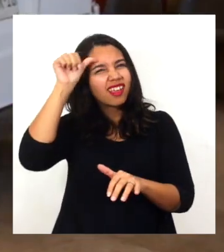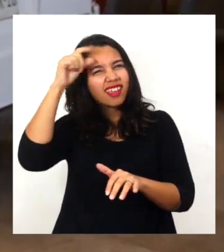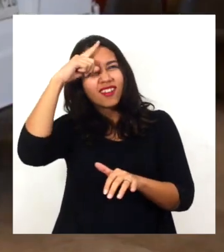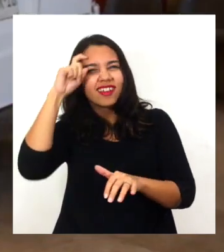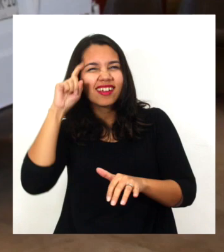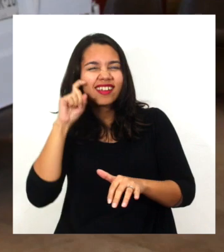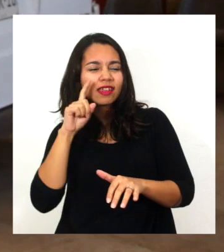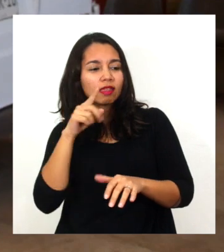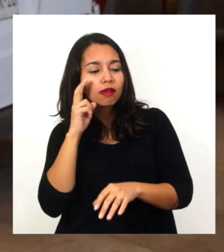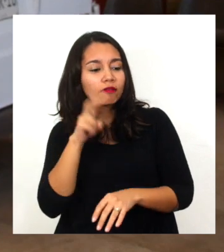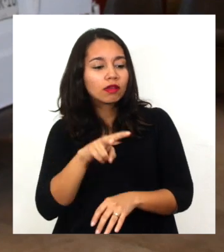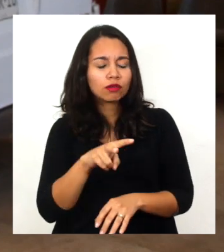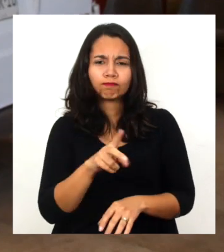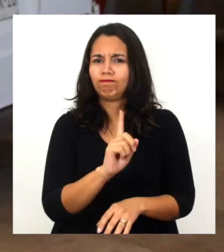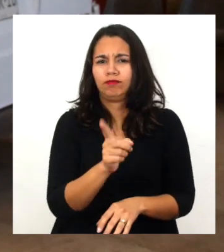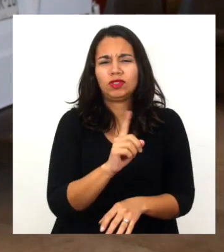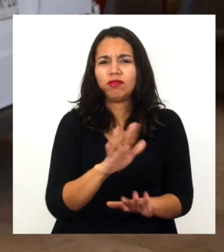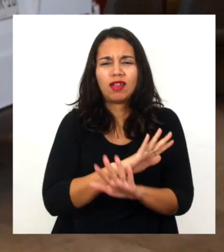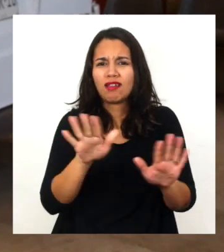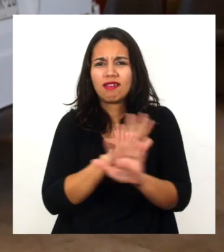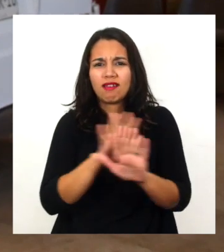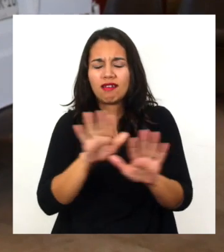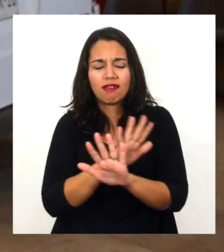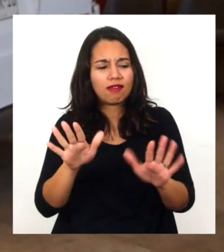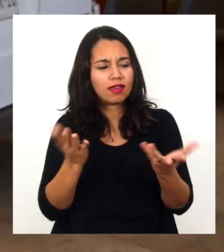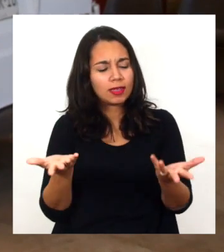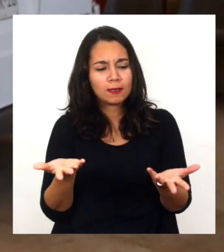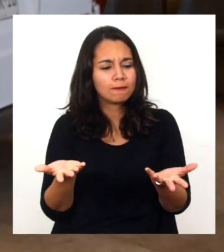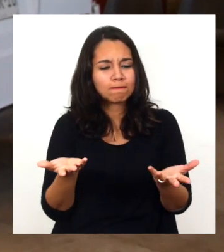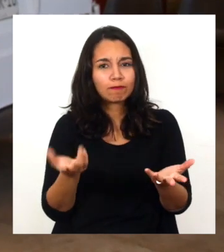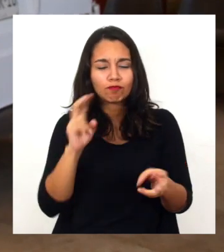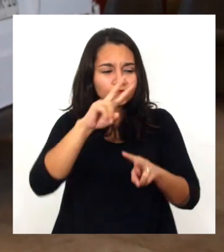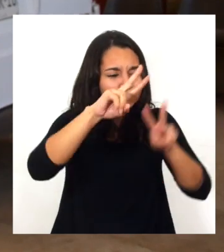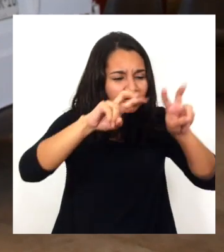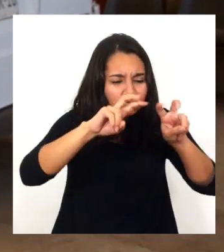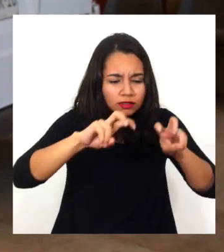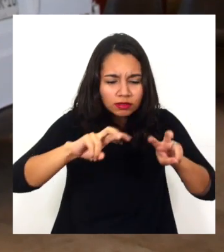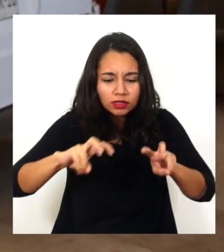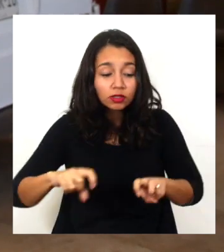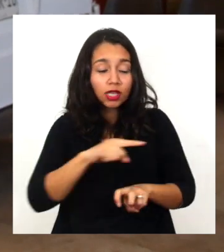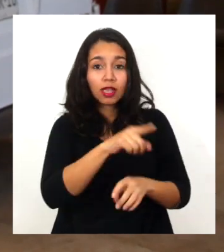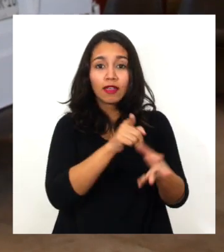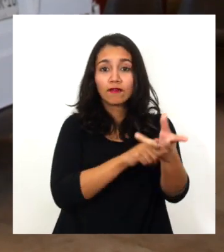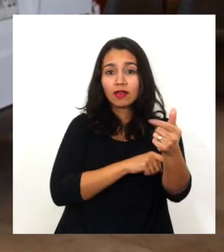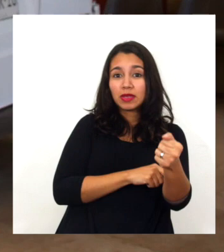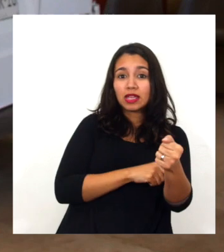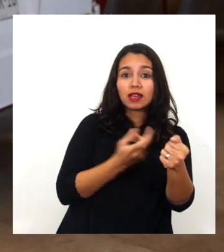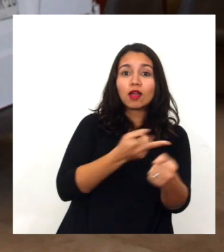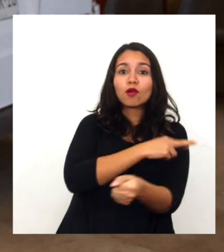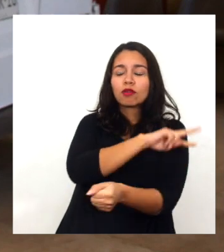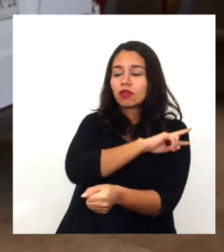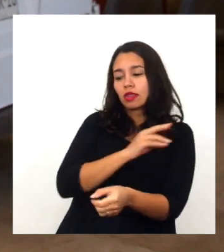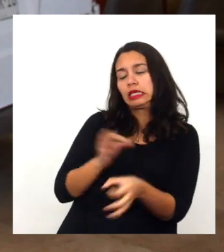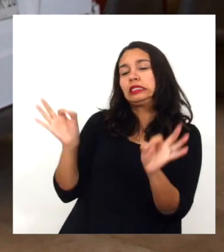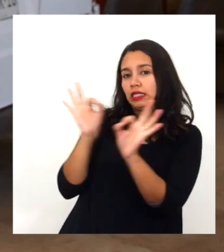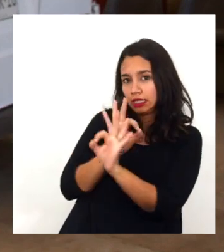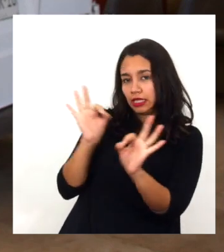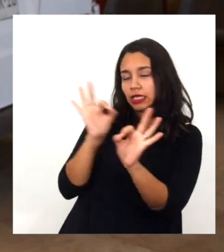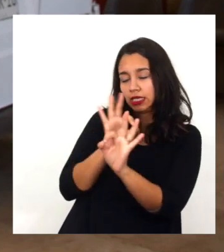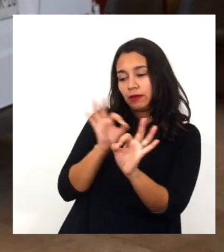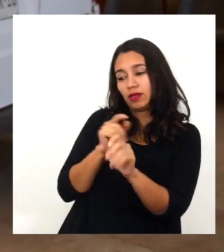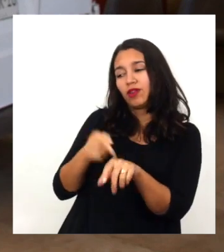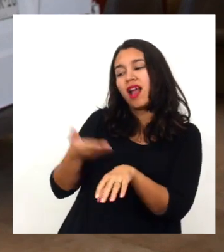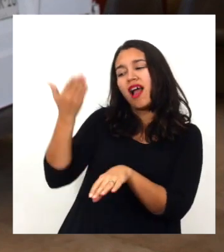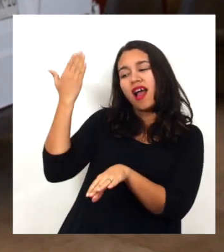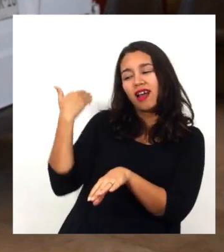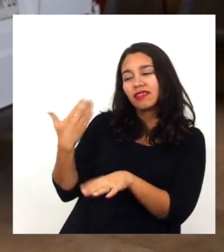sangrado, pero no tenía ninguna herida ni nada. Entonces la acompañante, que creo que era la cuñada, nos explicó que ella